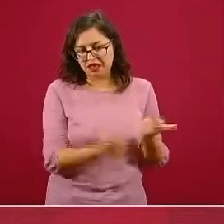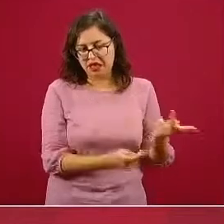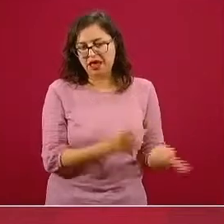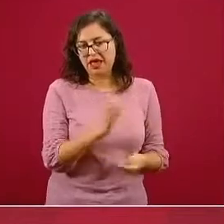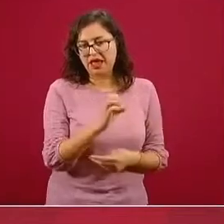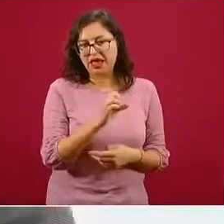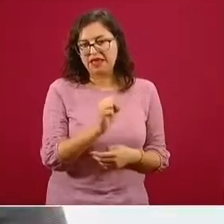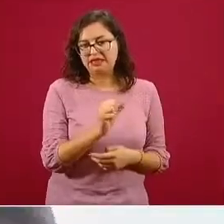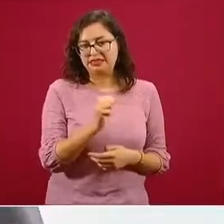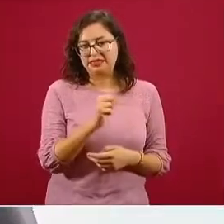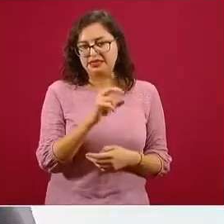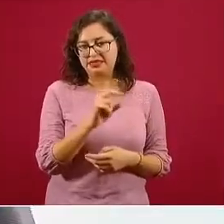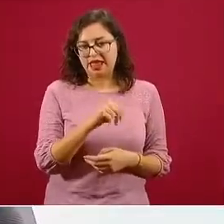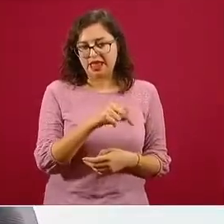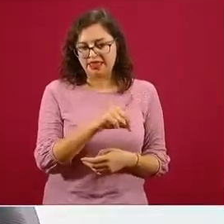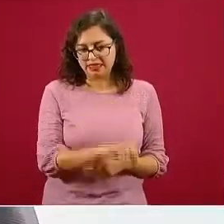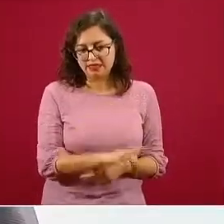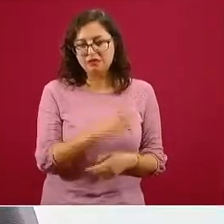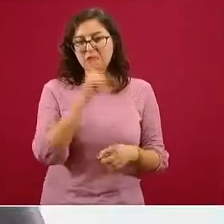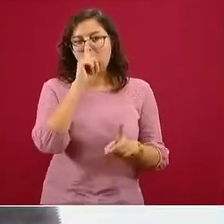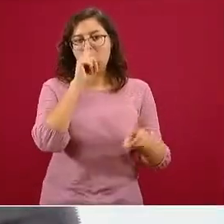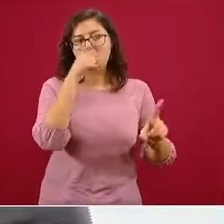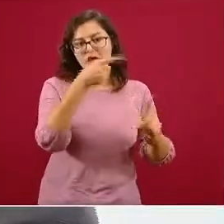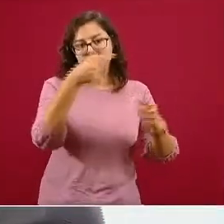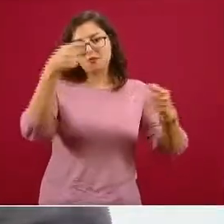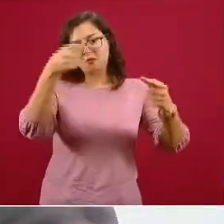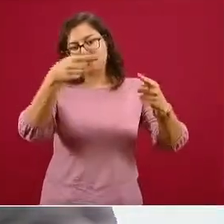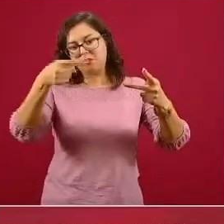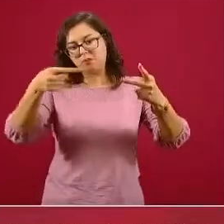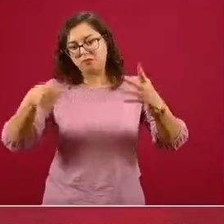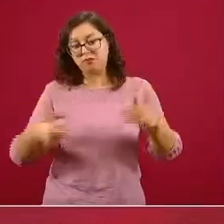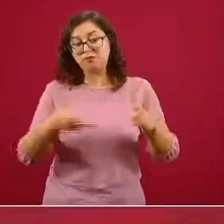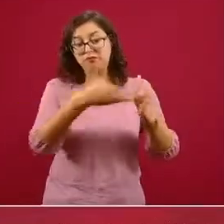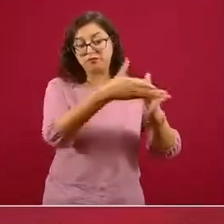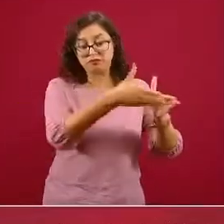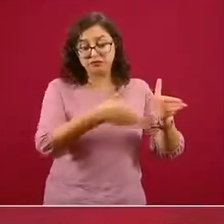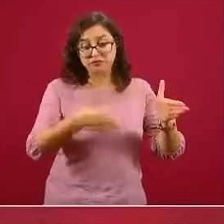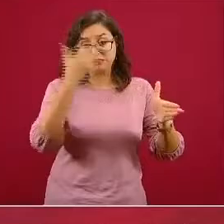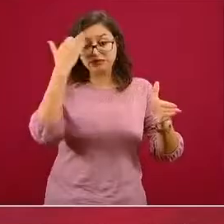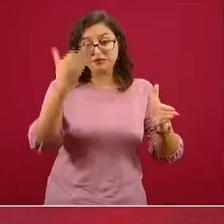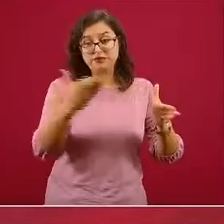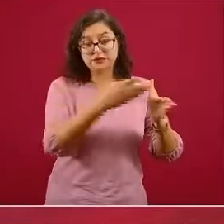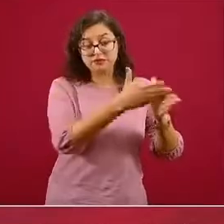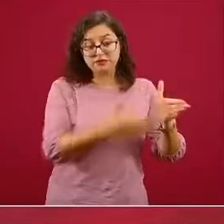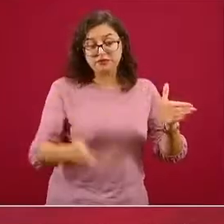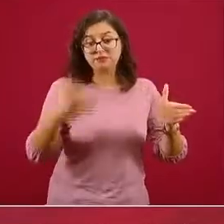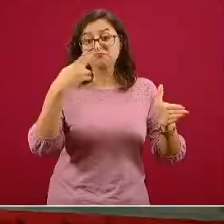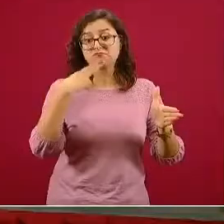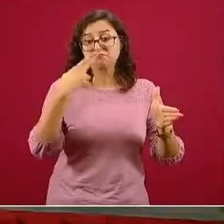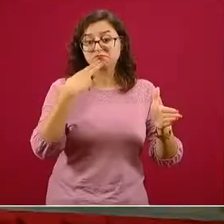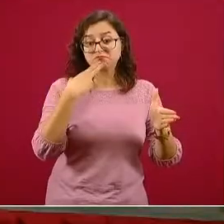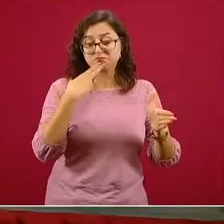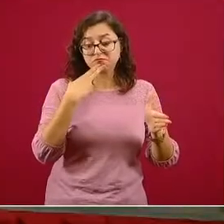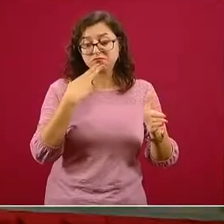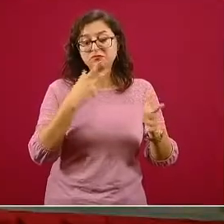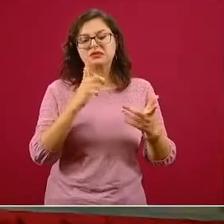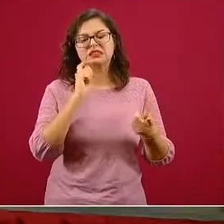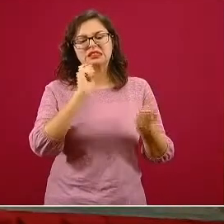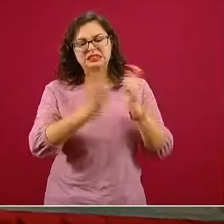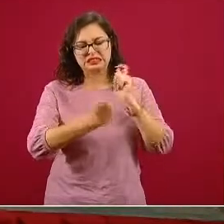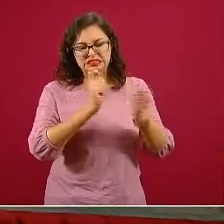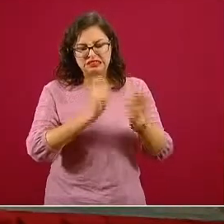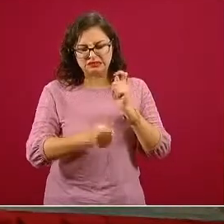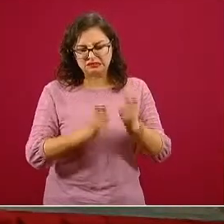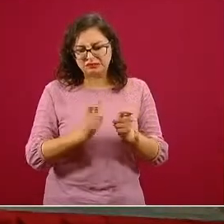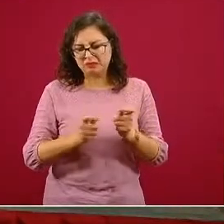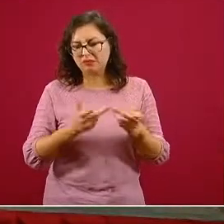uno de estos componentes tiene un propósito definido, una temporalidad de uso, una interpretación de los